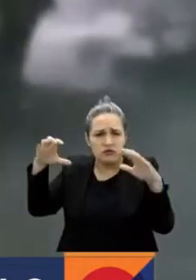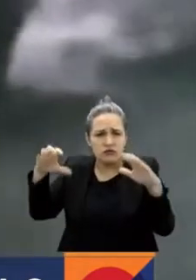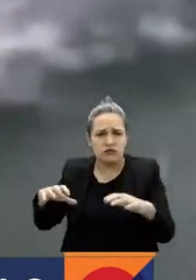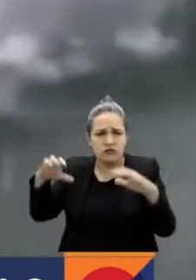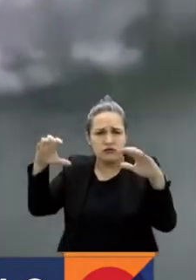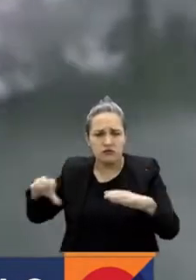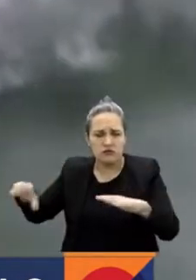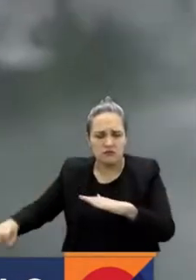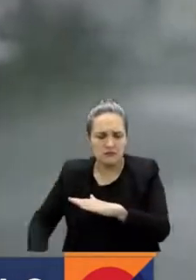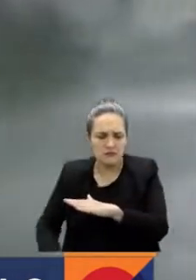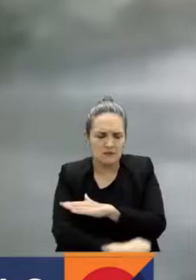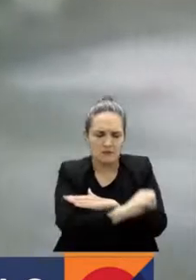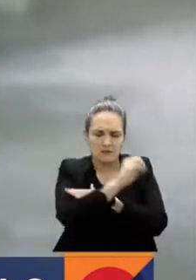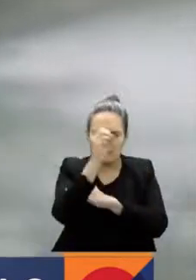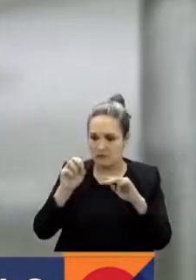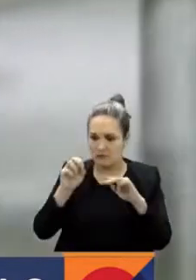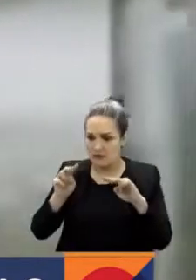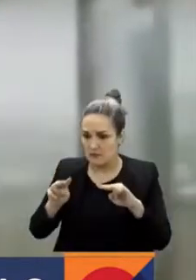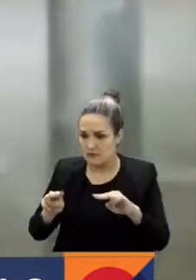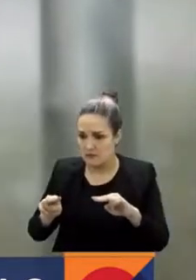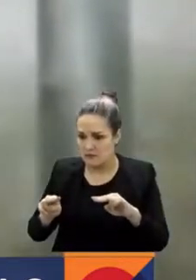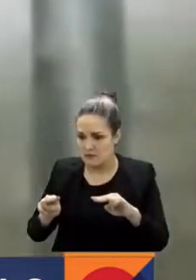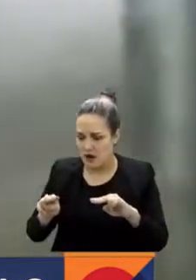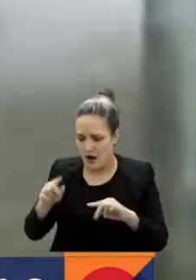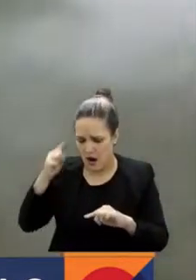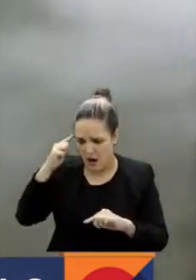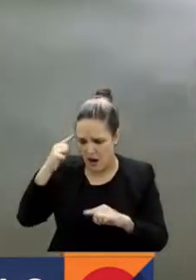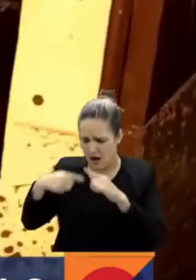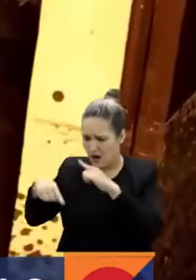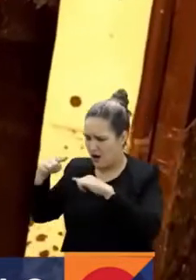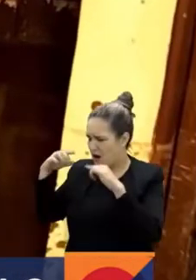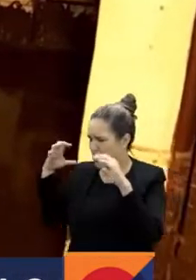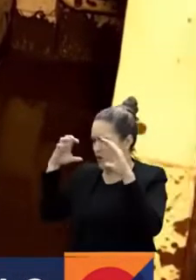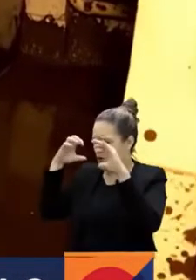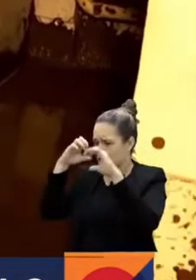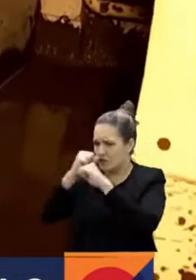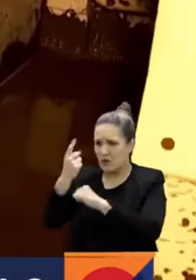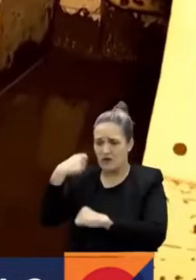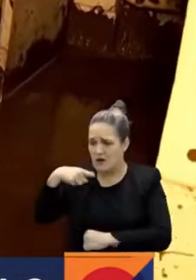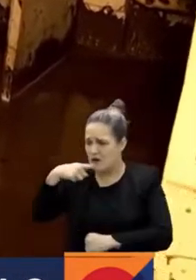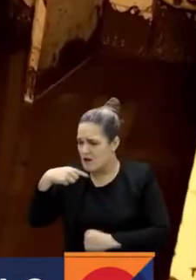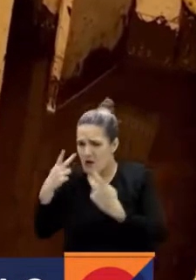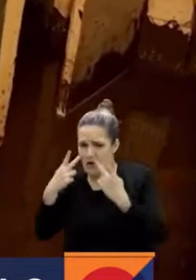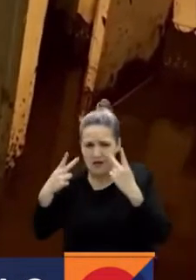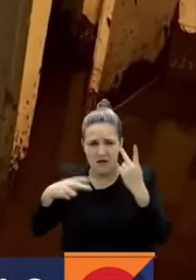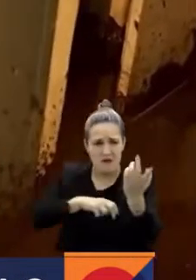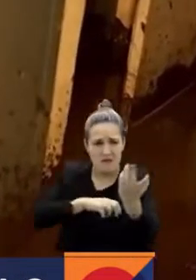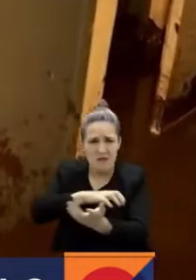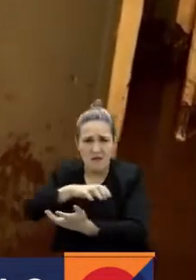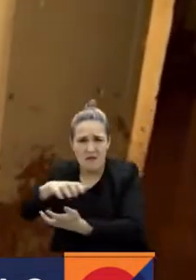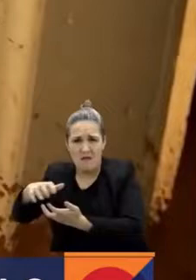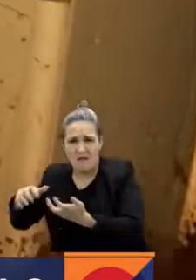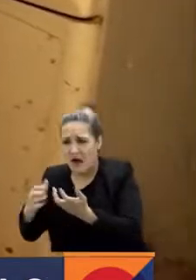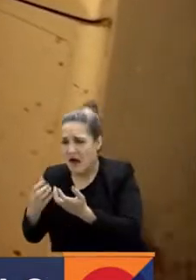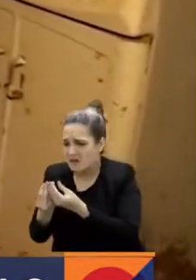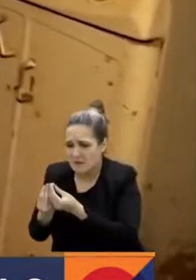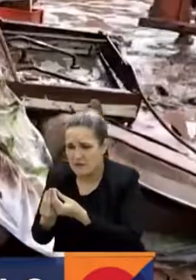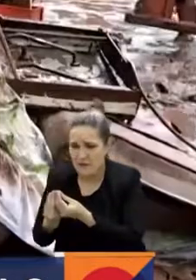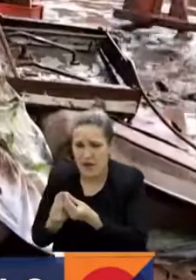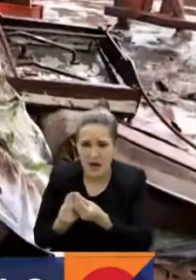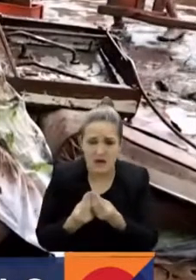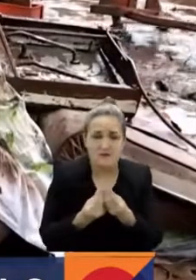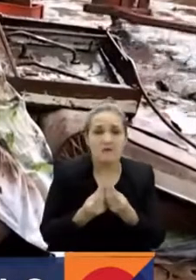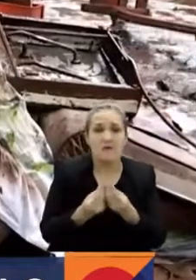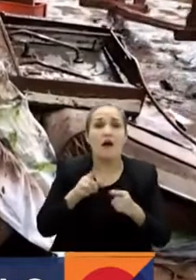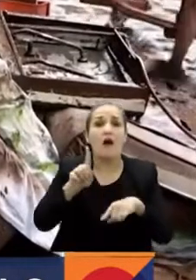con el sonido de la lluvia que por momentos pareció eterno en la oscuridad. Entre el caos, los que fueron los pocos ahorros de decenas